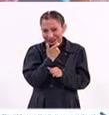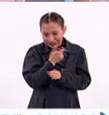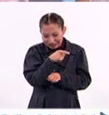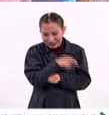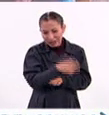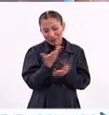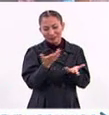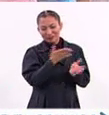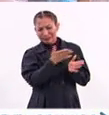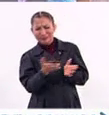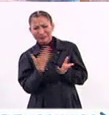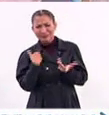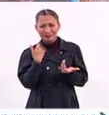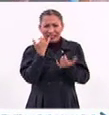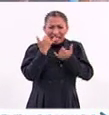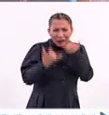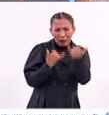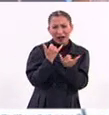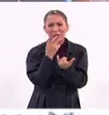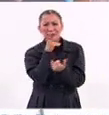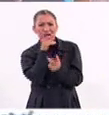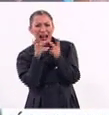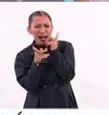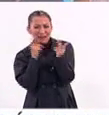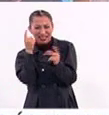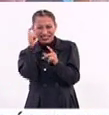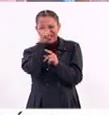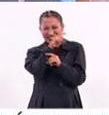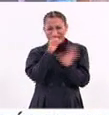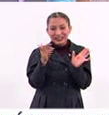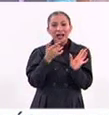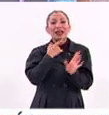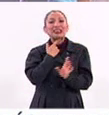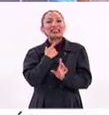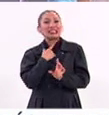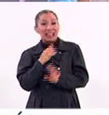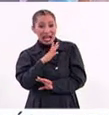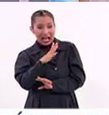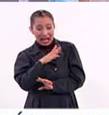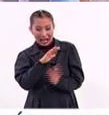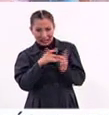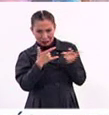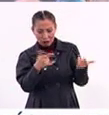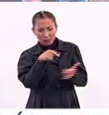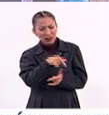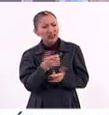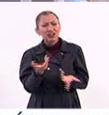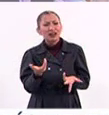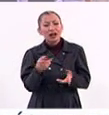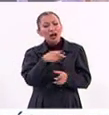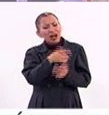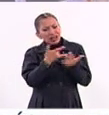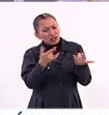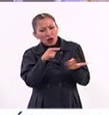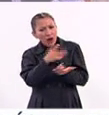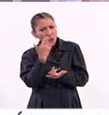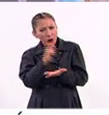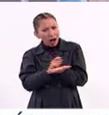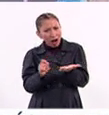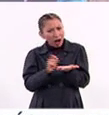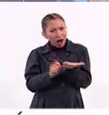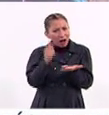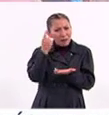parte, sobre todo del albur, y por la parte, digamos, erótica del cuento, él dice, bueno, pero este cuento no estaba